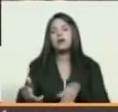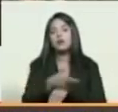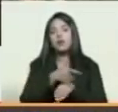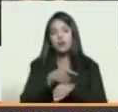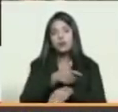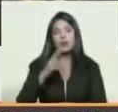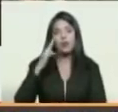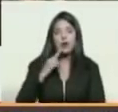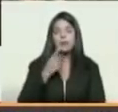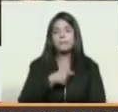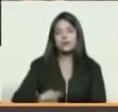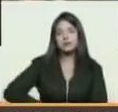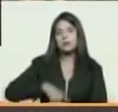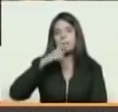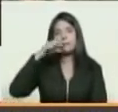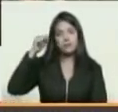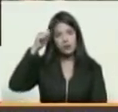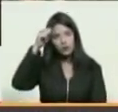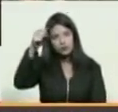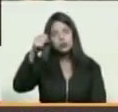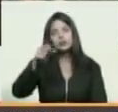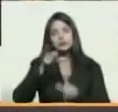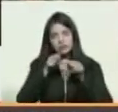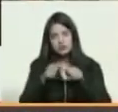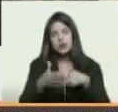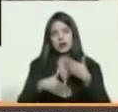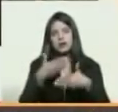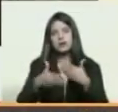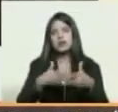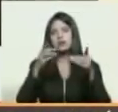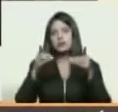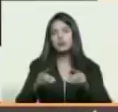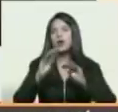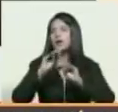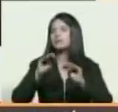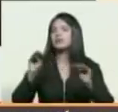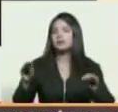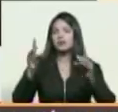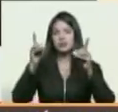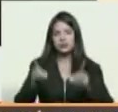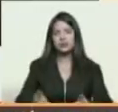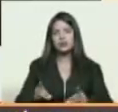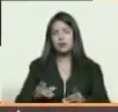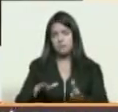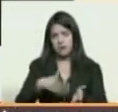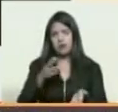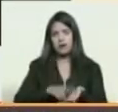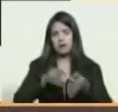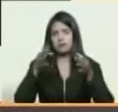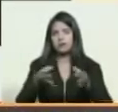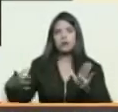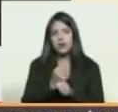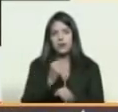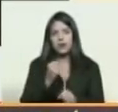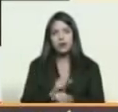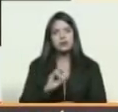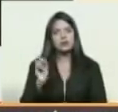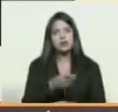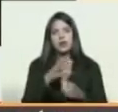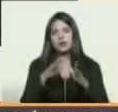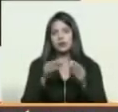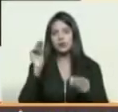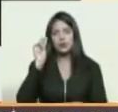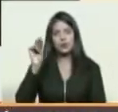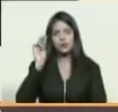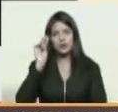del presidente Nicolás Maduro seguirá tomando medidas y anunciando acciones para garantizar los derechos laborales del magisterio